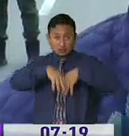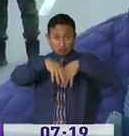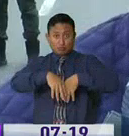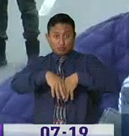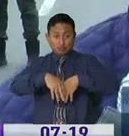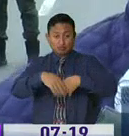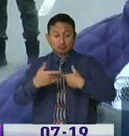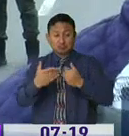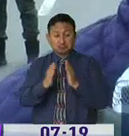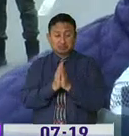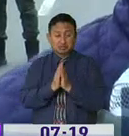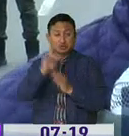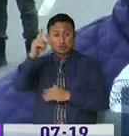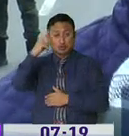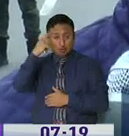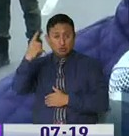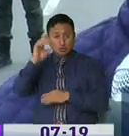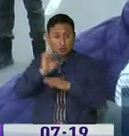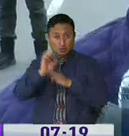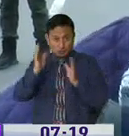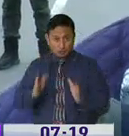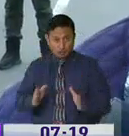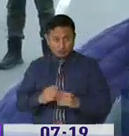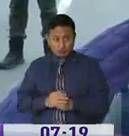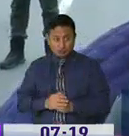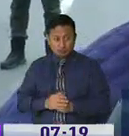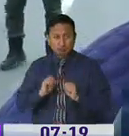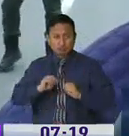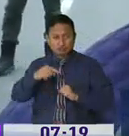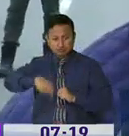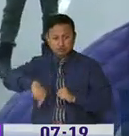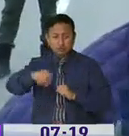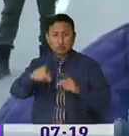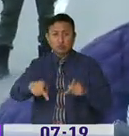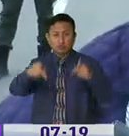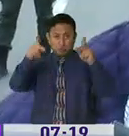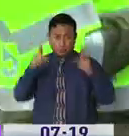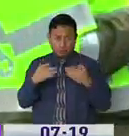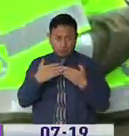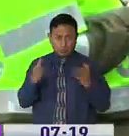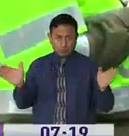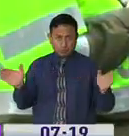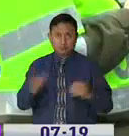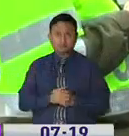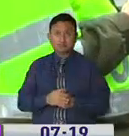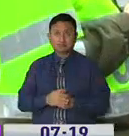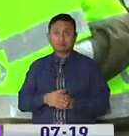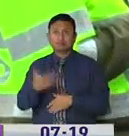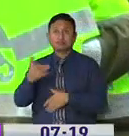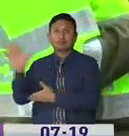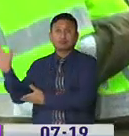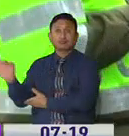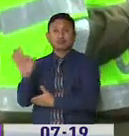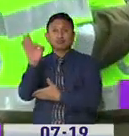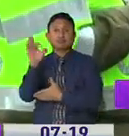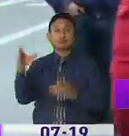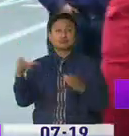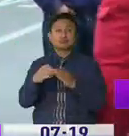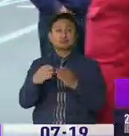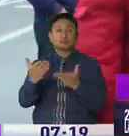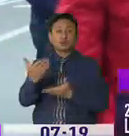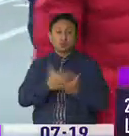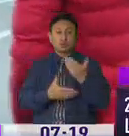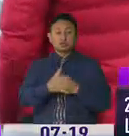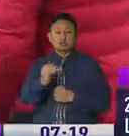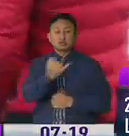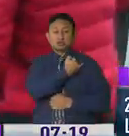gobierno ecuatoriano la apertura del puente de Rumichaca. La representante de la Cámara de Comercio de Ipiales hace énfasis en las pérdidas que la